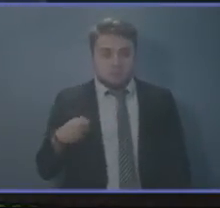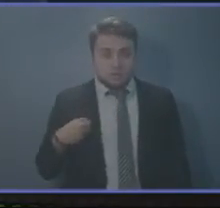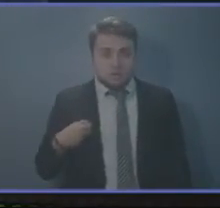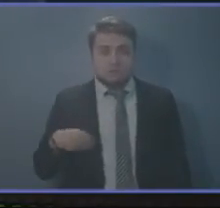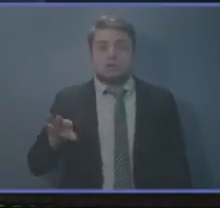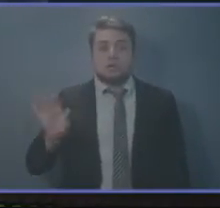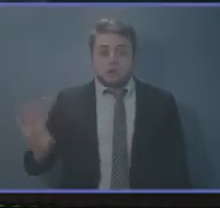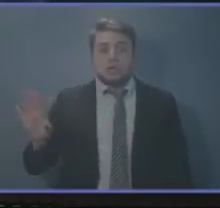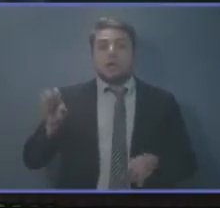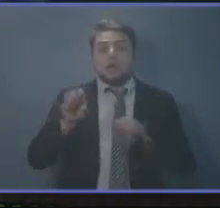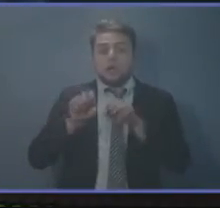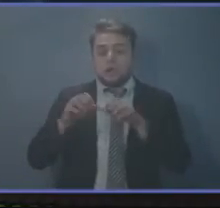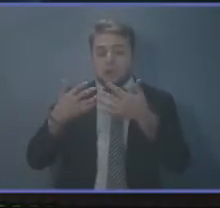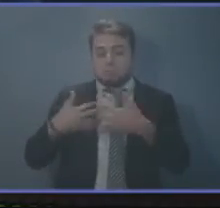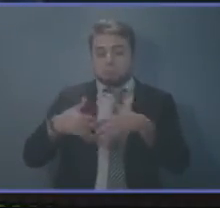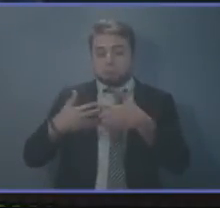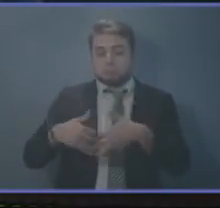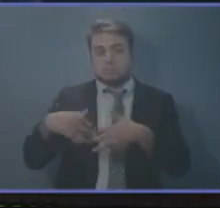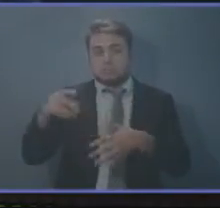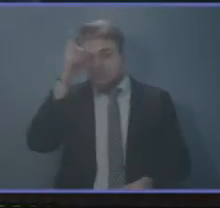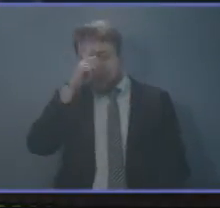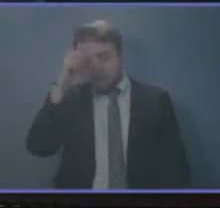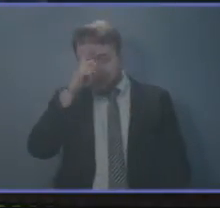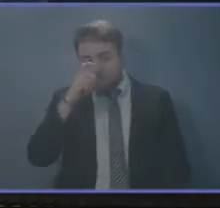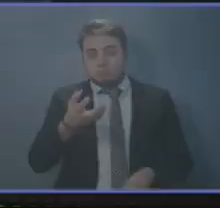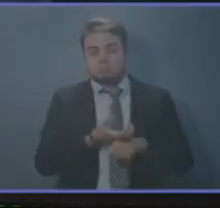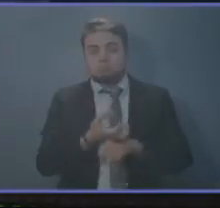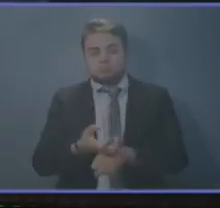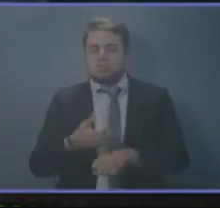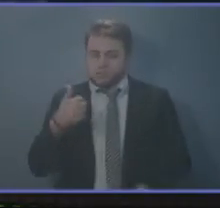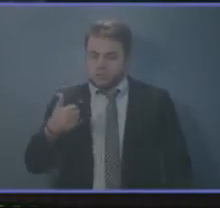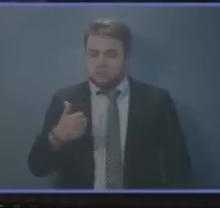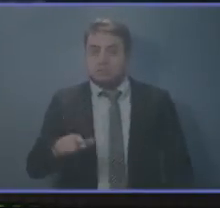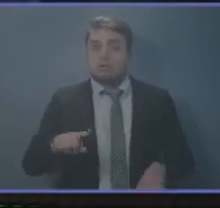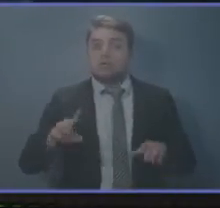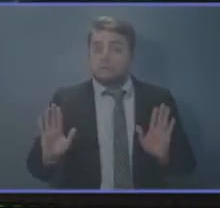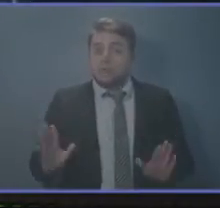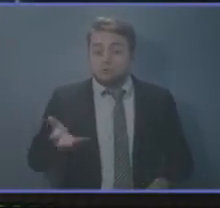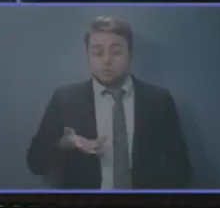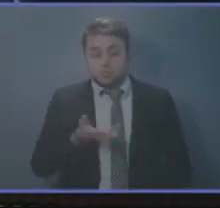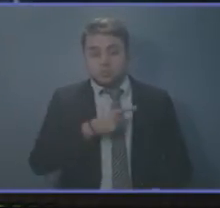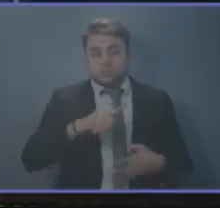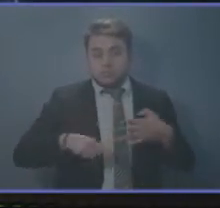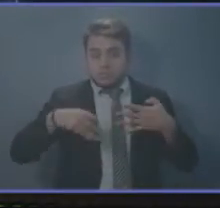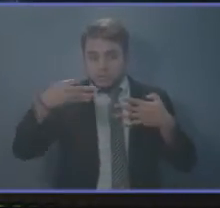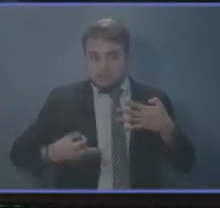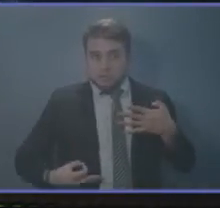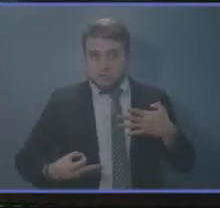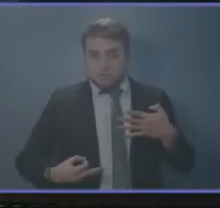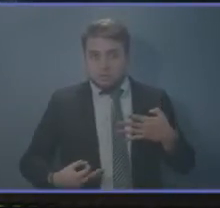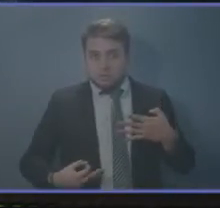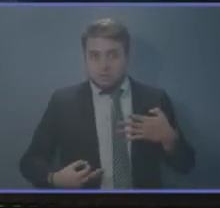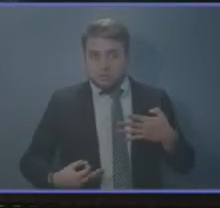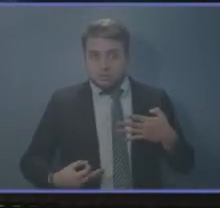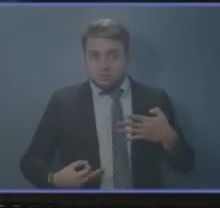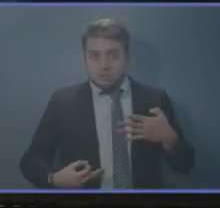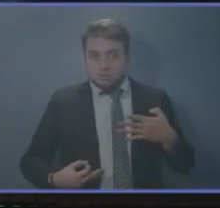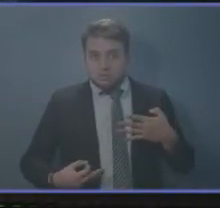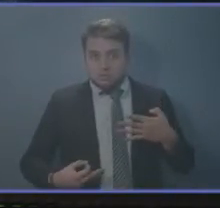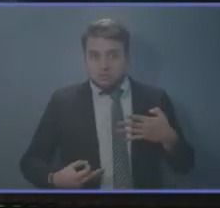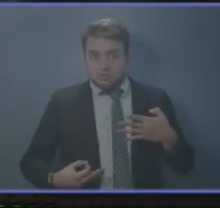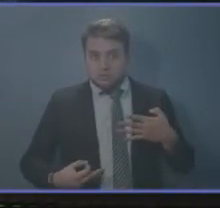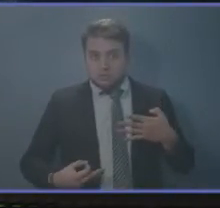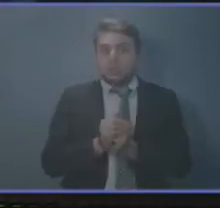tengan empresas del transporte público. No está mal, eso está bien. Pero nuestro reglamento interior establece que cuando hay ese tipo de conflictos de